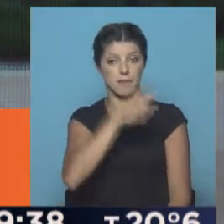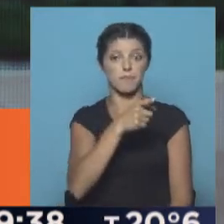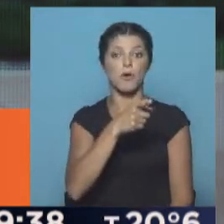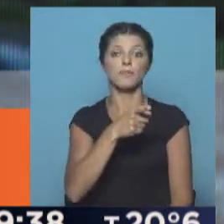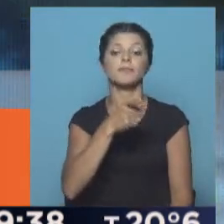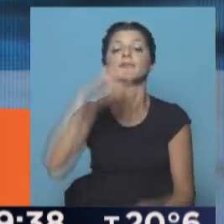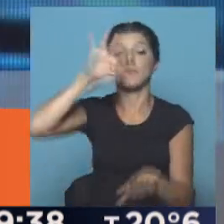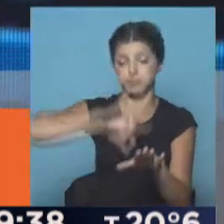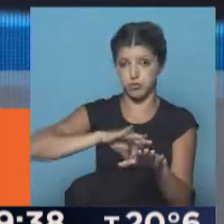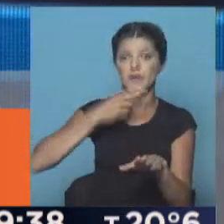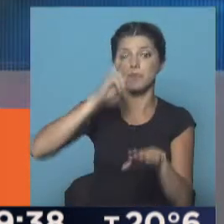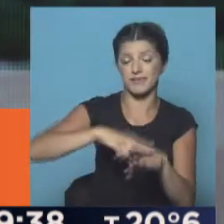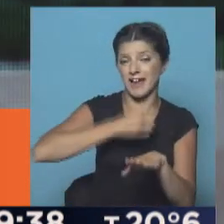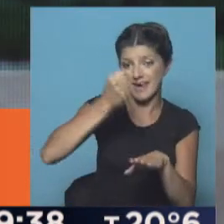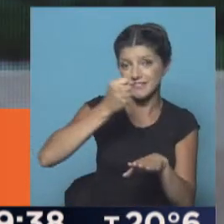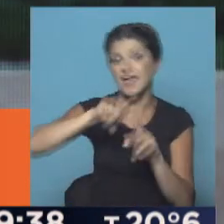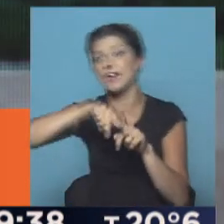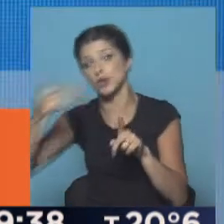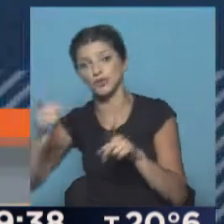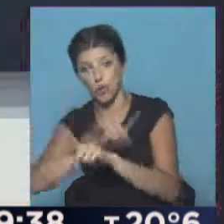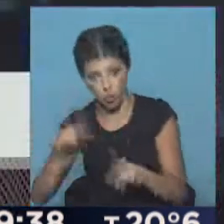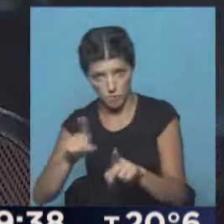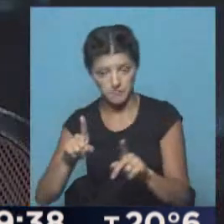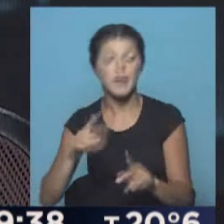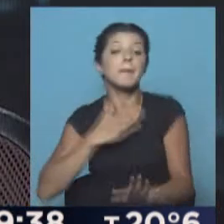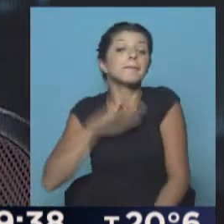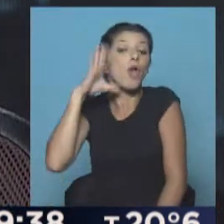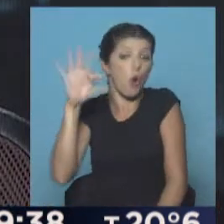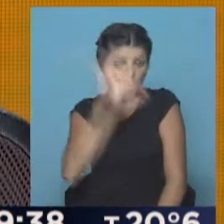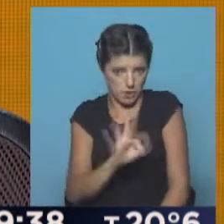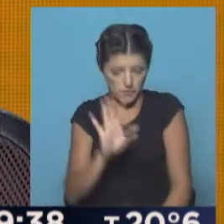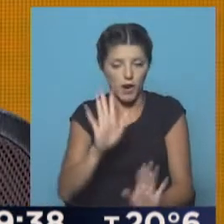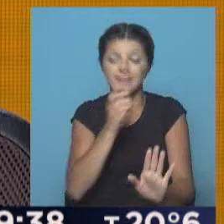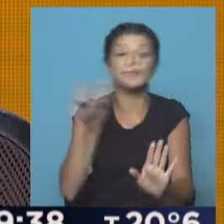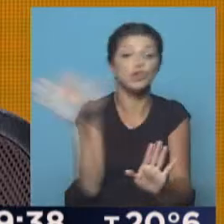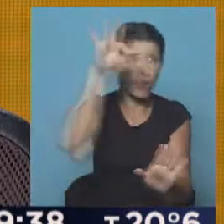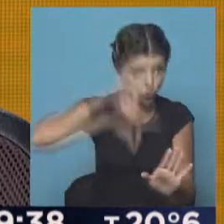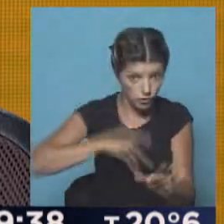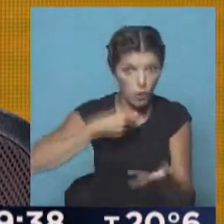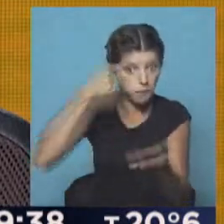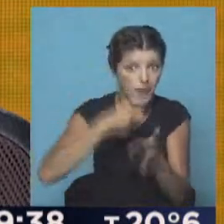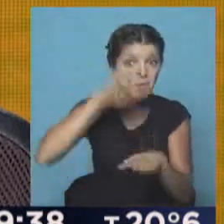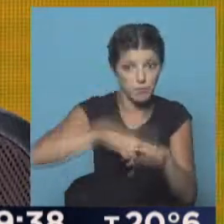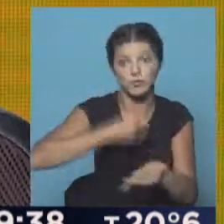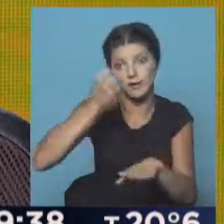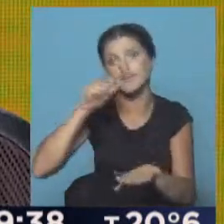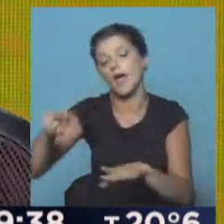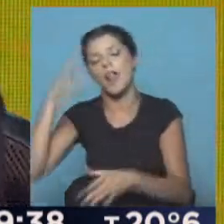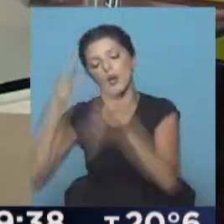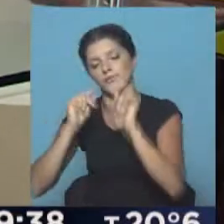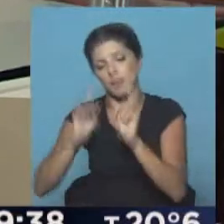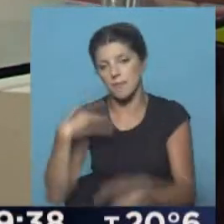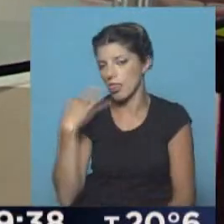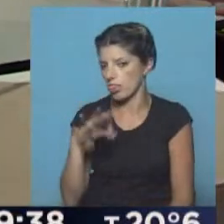ganancias y la renta financiera no. Es mi opinión personal. Ahora, si los salarios pagan, los salarios judiciales también. Bueno,